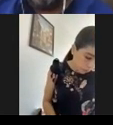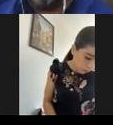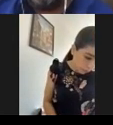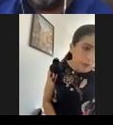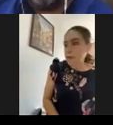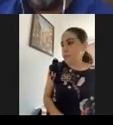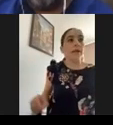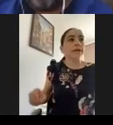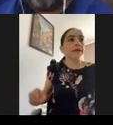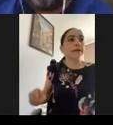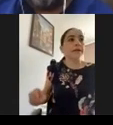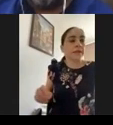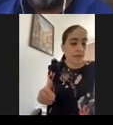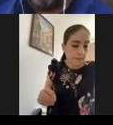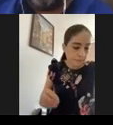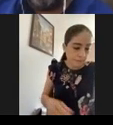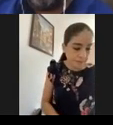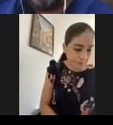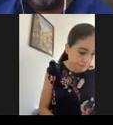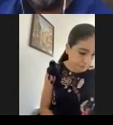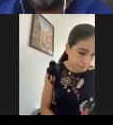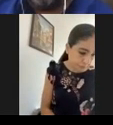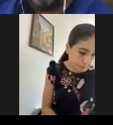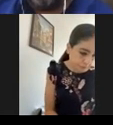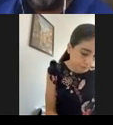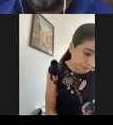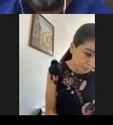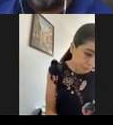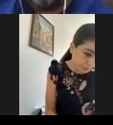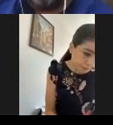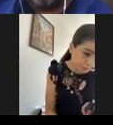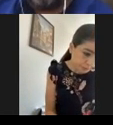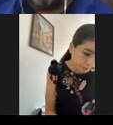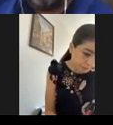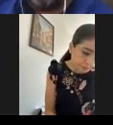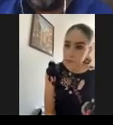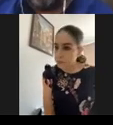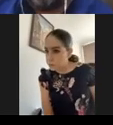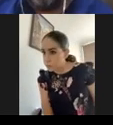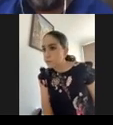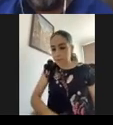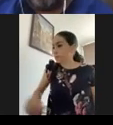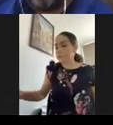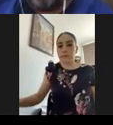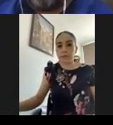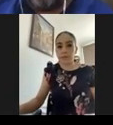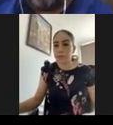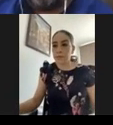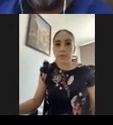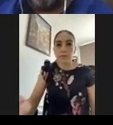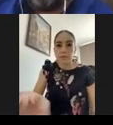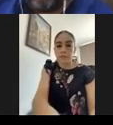sentía tranquila de haber sido escuchada a través de estos talleres que hicimos. Yo creo que fue por eso de que en el portal